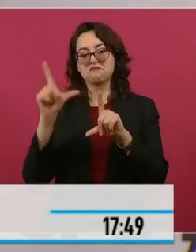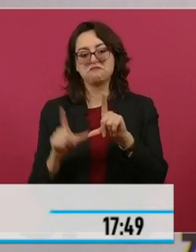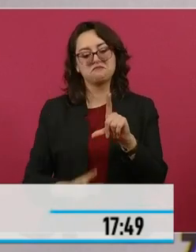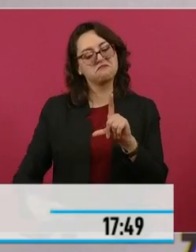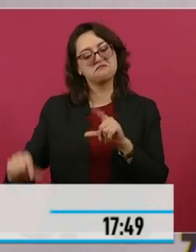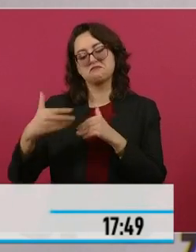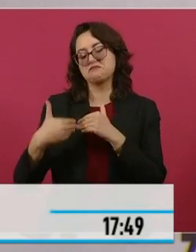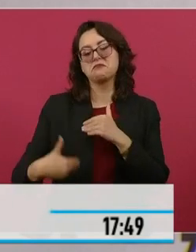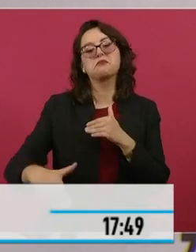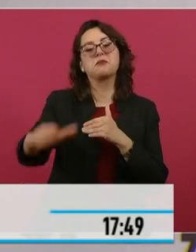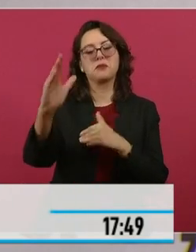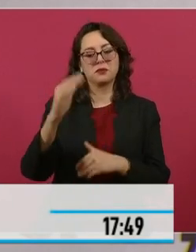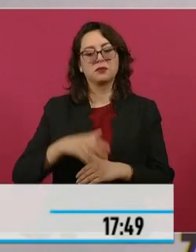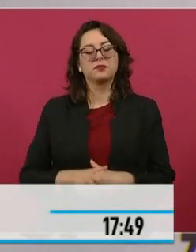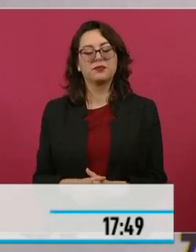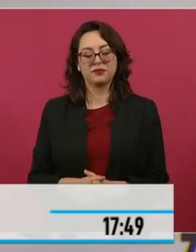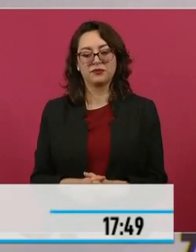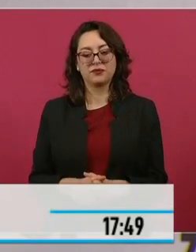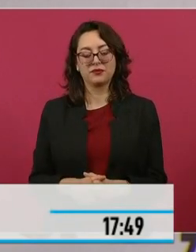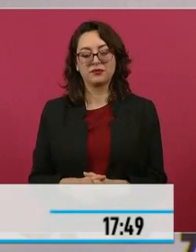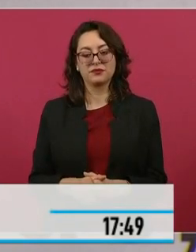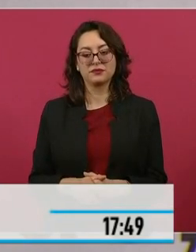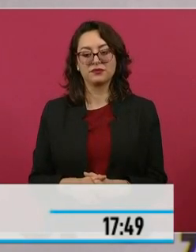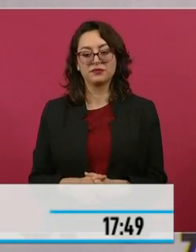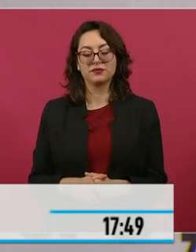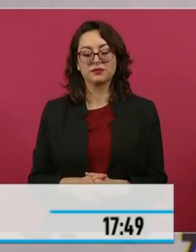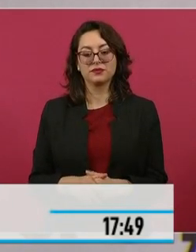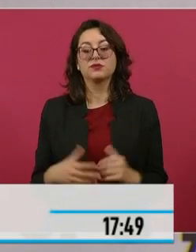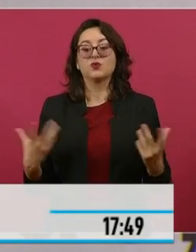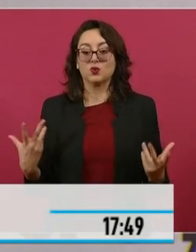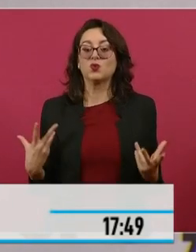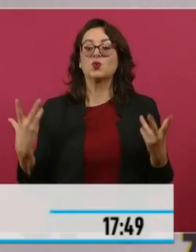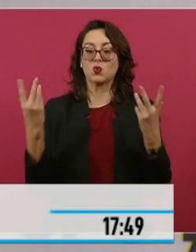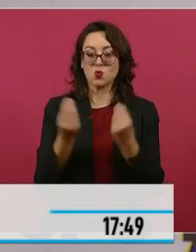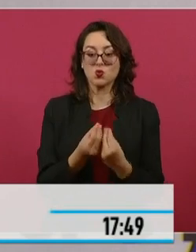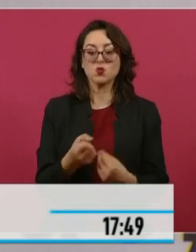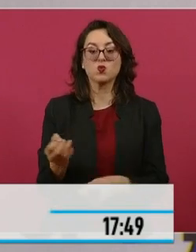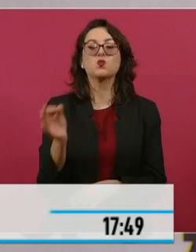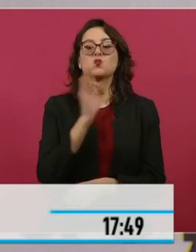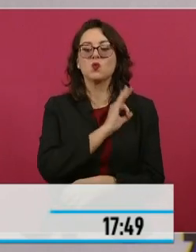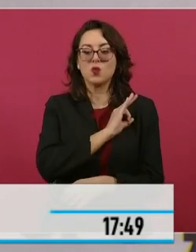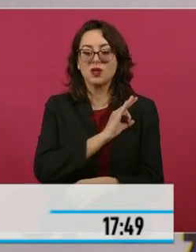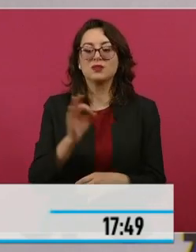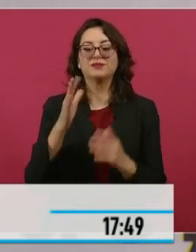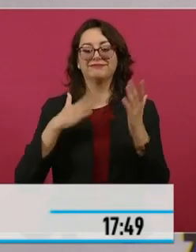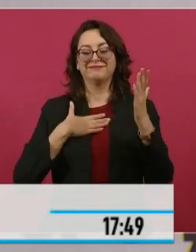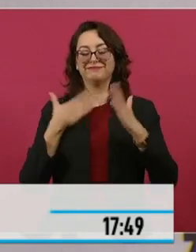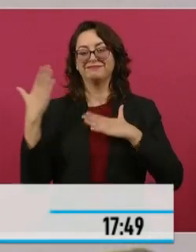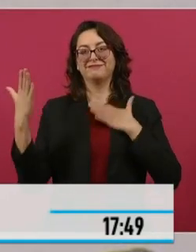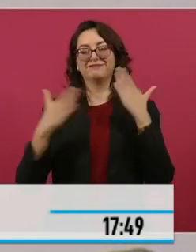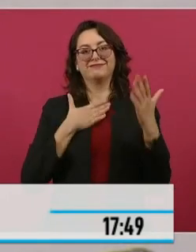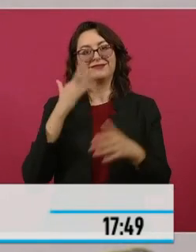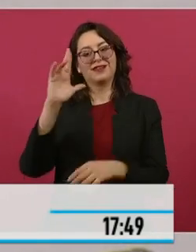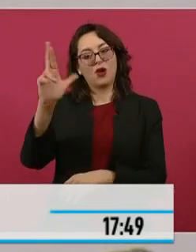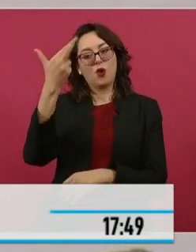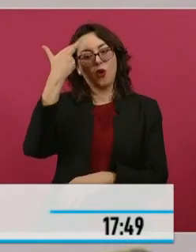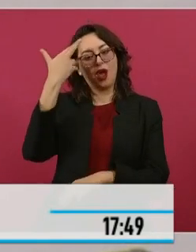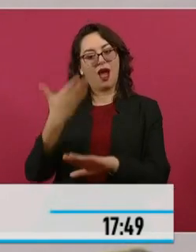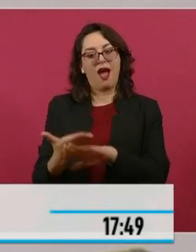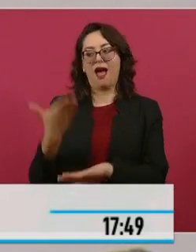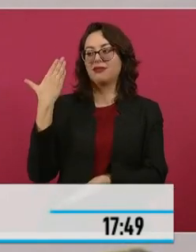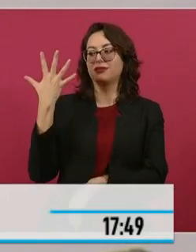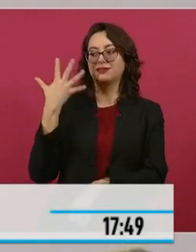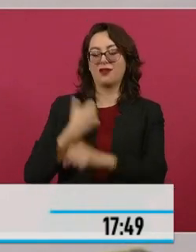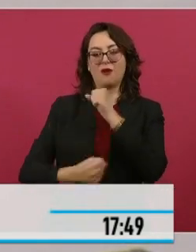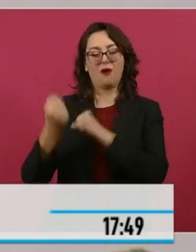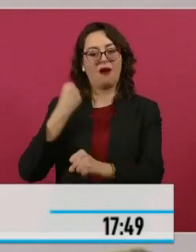querido México, haciendo posible el que hoy estemos celebrando ese gran triunfo. Por eso